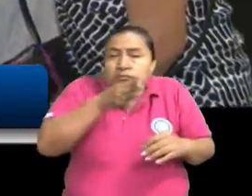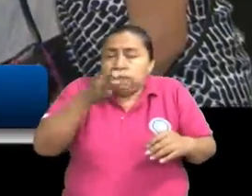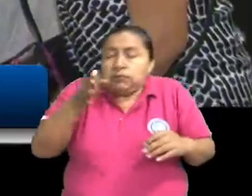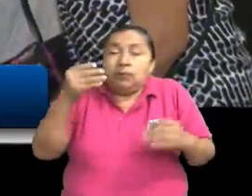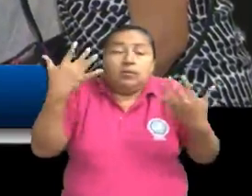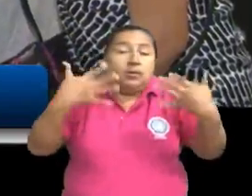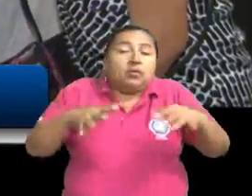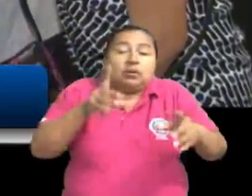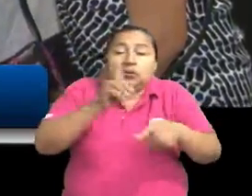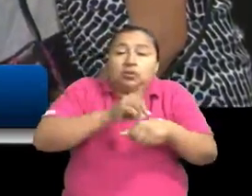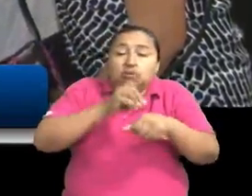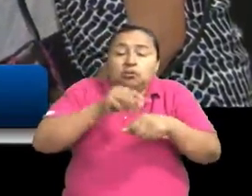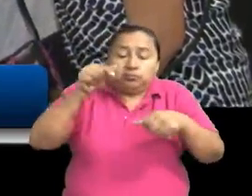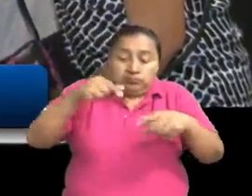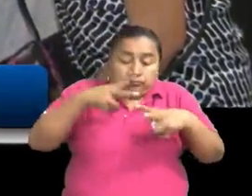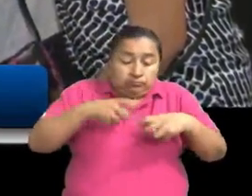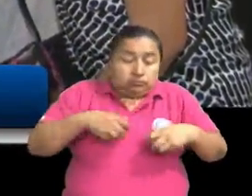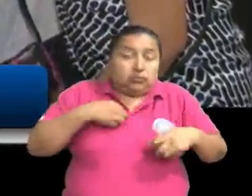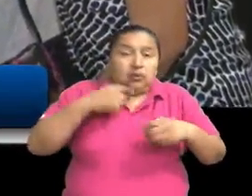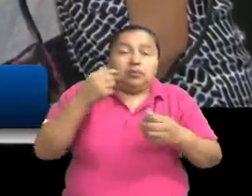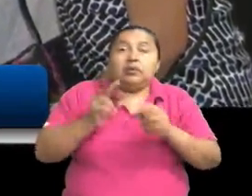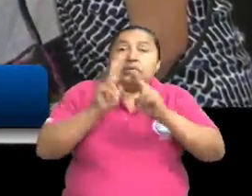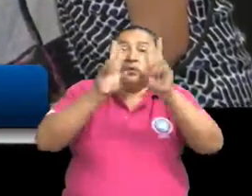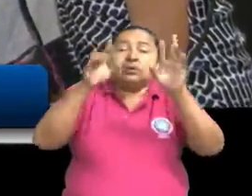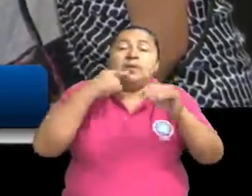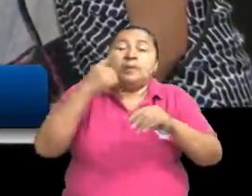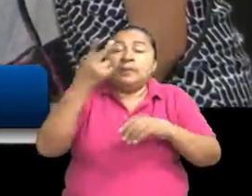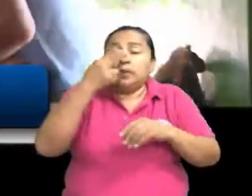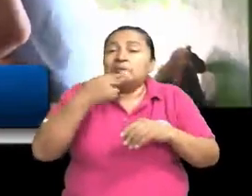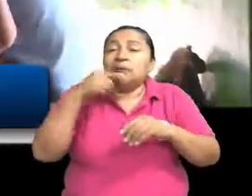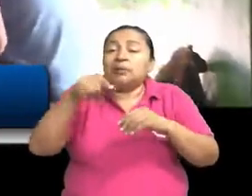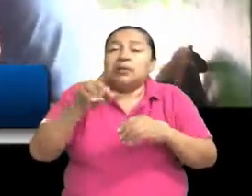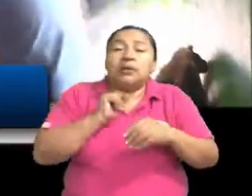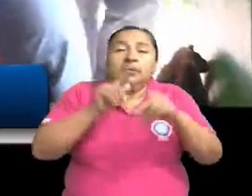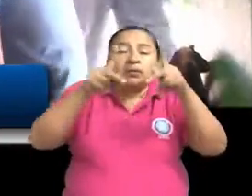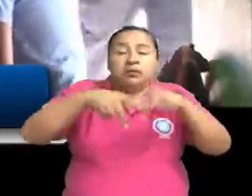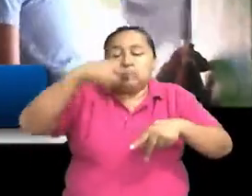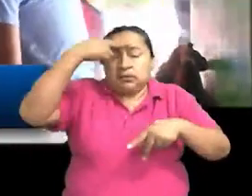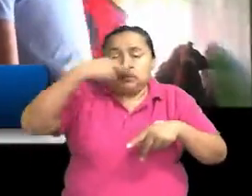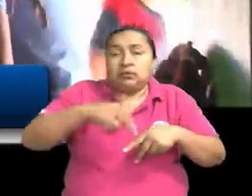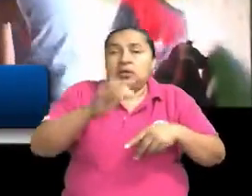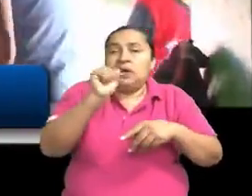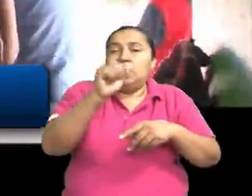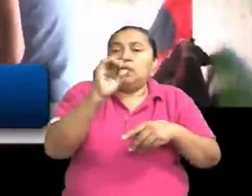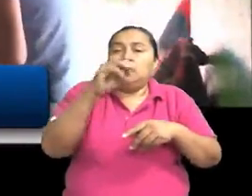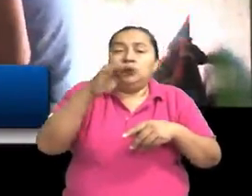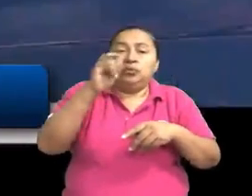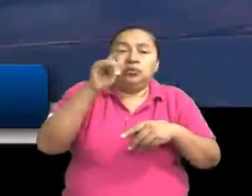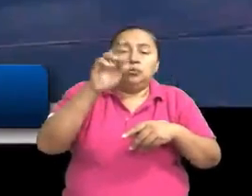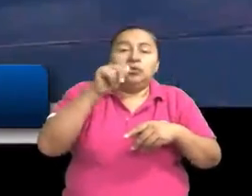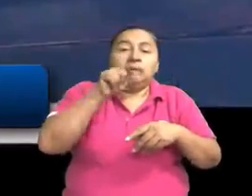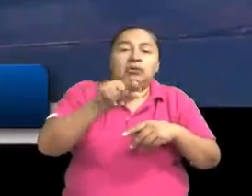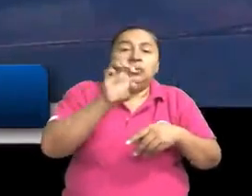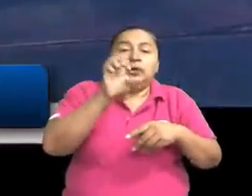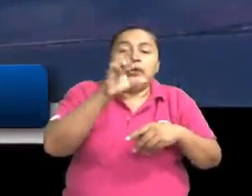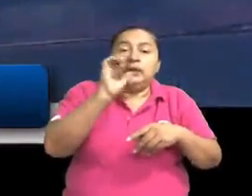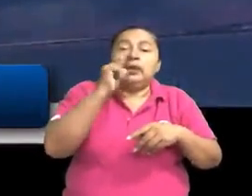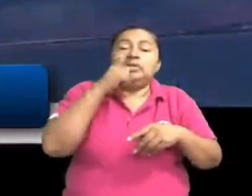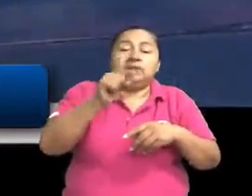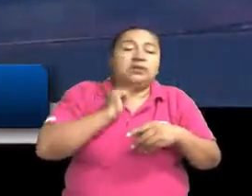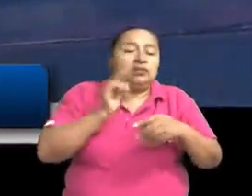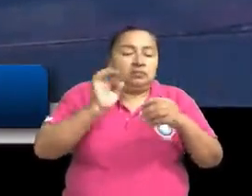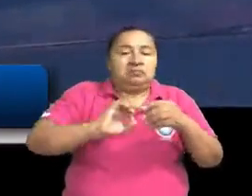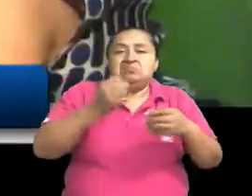a la clínica del dolor, a la clínica de medicina natural y preguntan por la encargada de acupuntura o de la medicina sí,